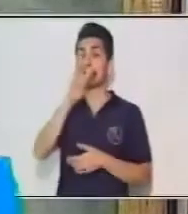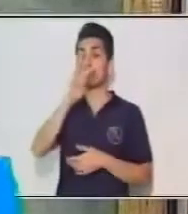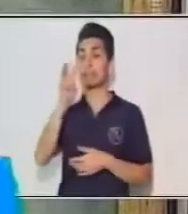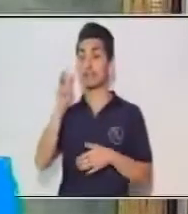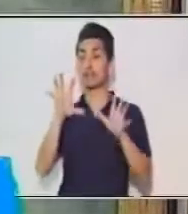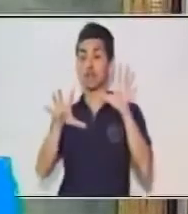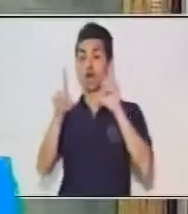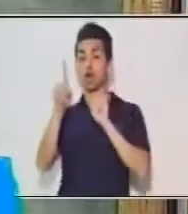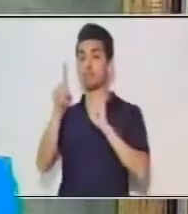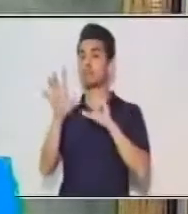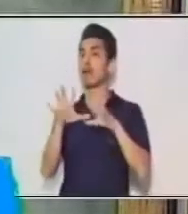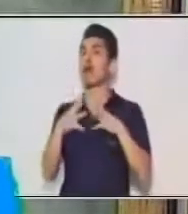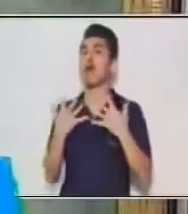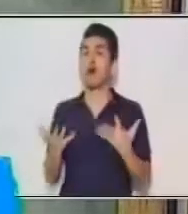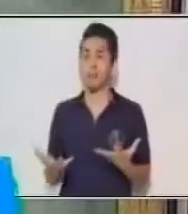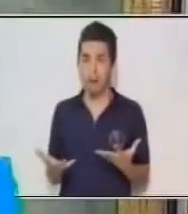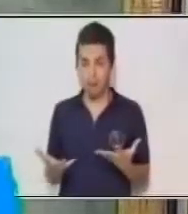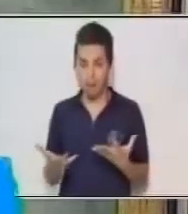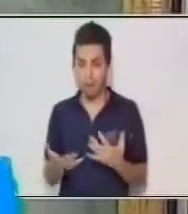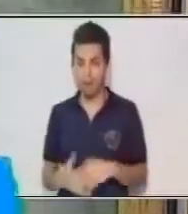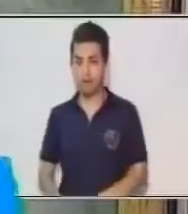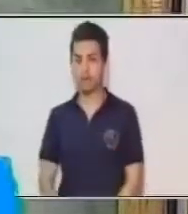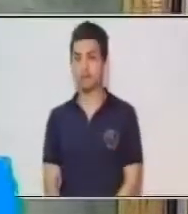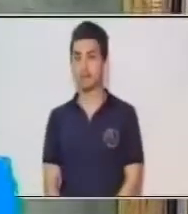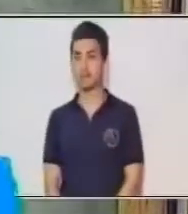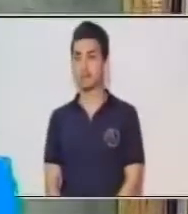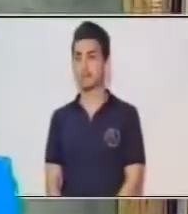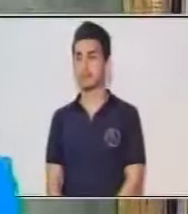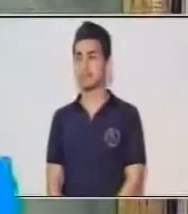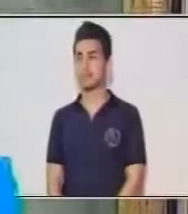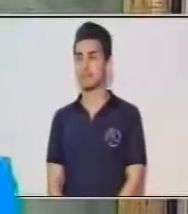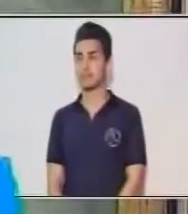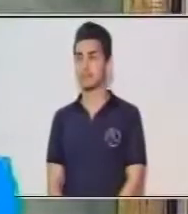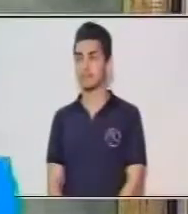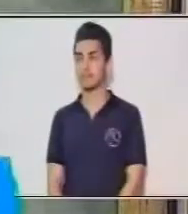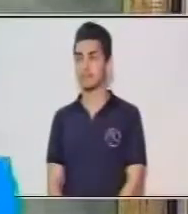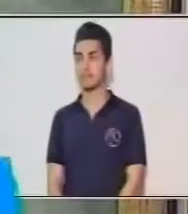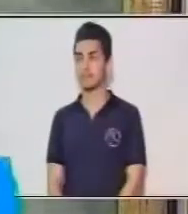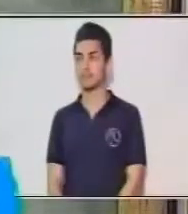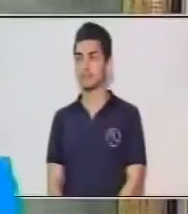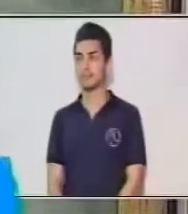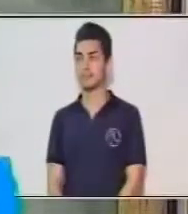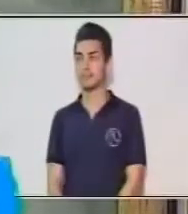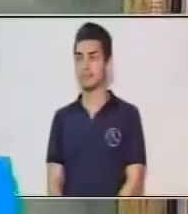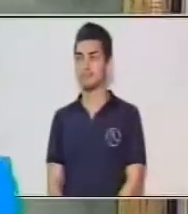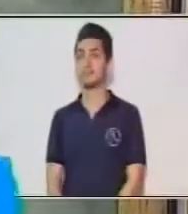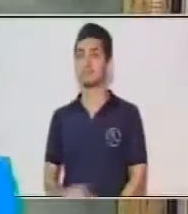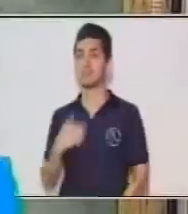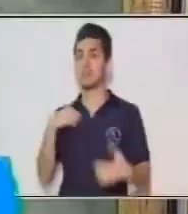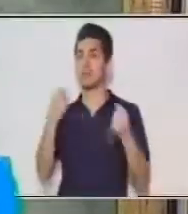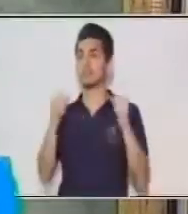2311. ¿Cómo lo vamos a formar? Muy bien. Vamos a formarlo